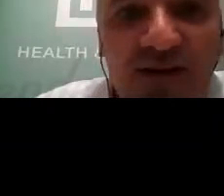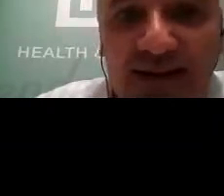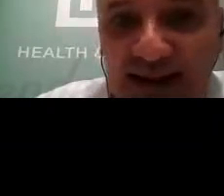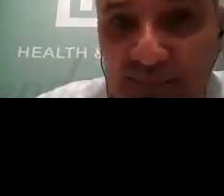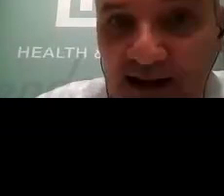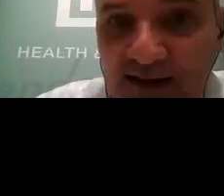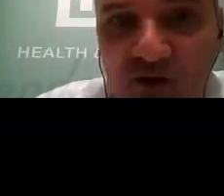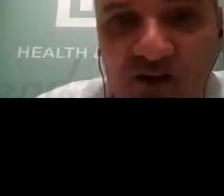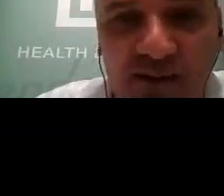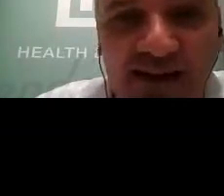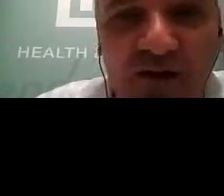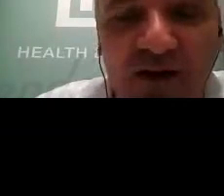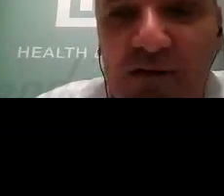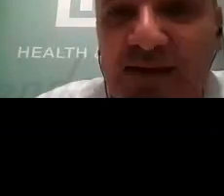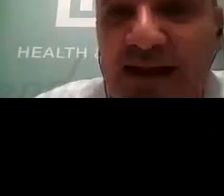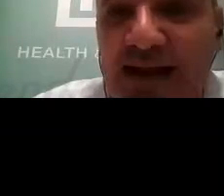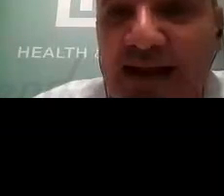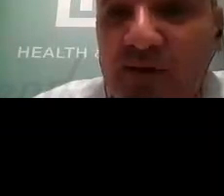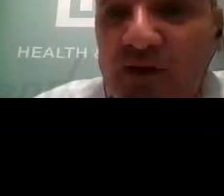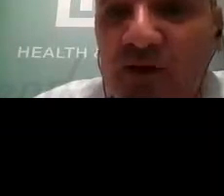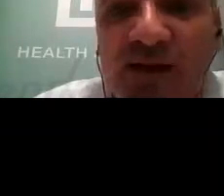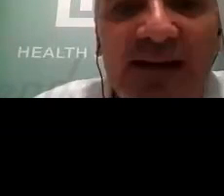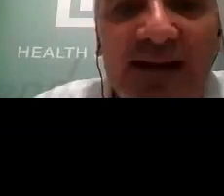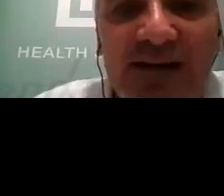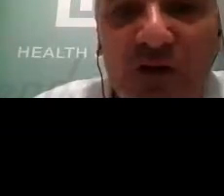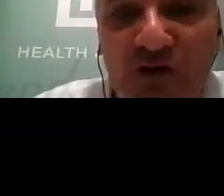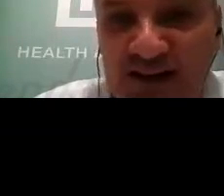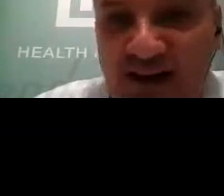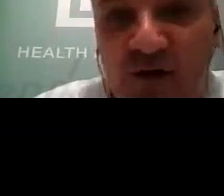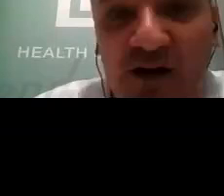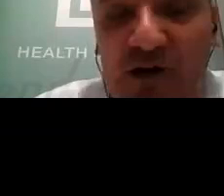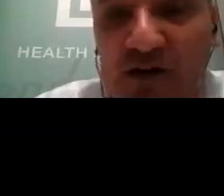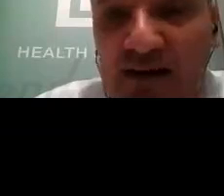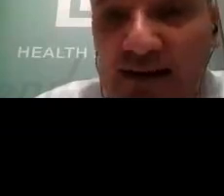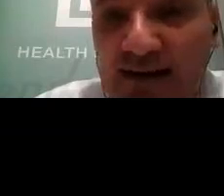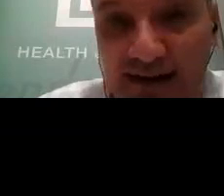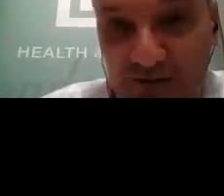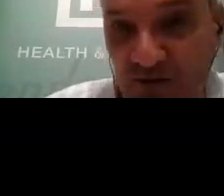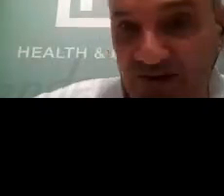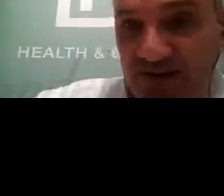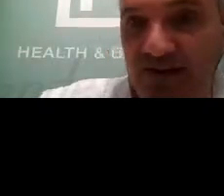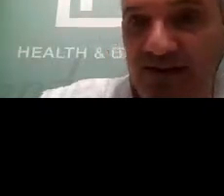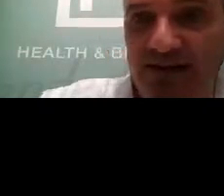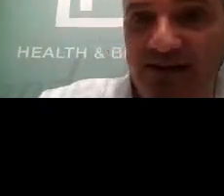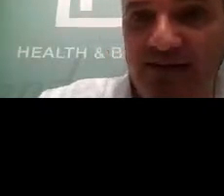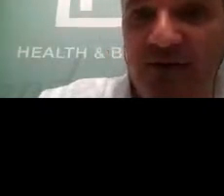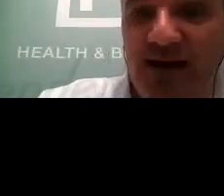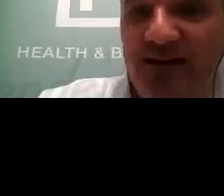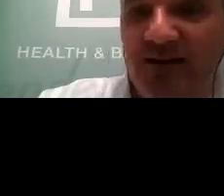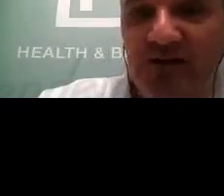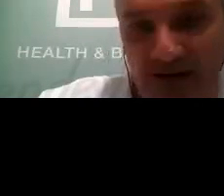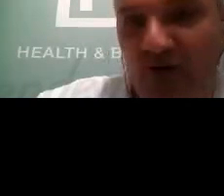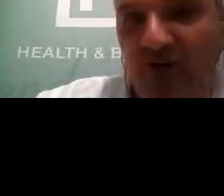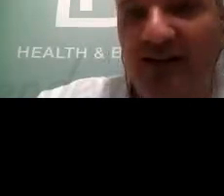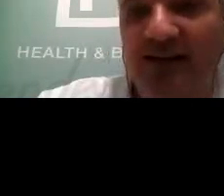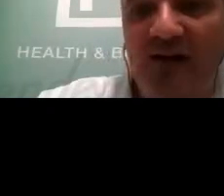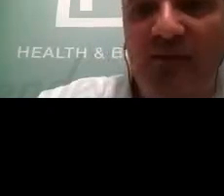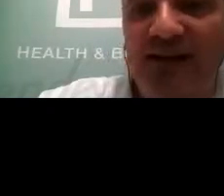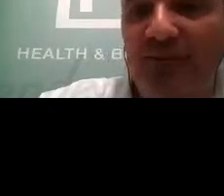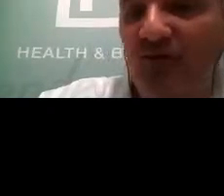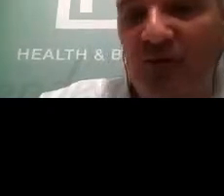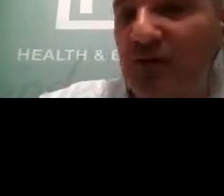miligramos de EPA, de eicosapentanoico, y 220 de docosahexanoico. Y las dosis habituales, o sea, las dosis